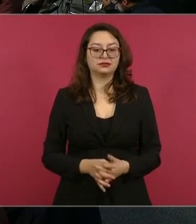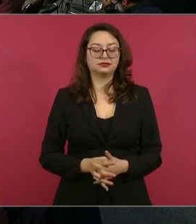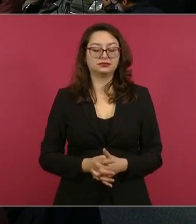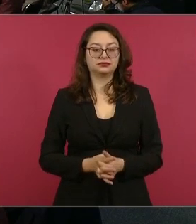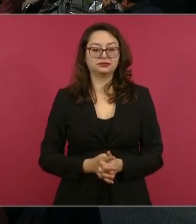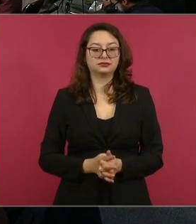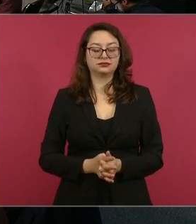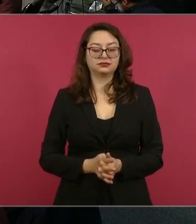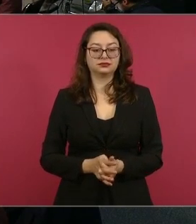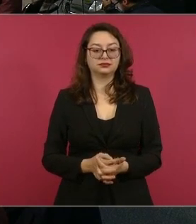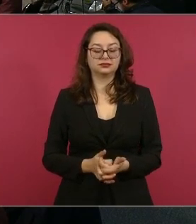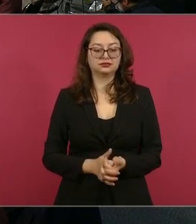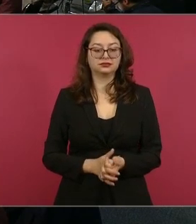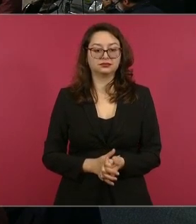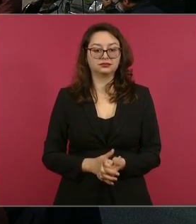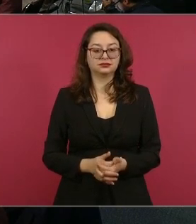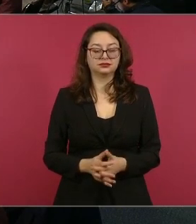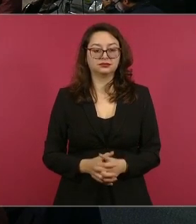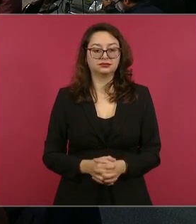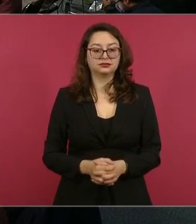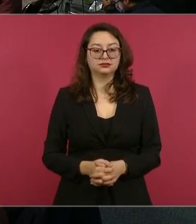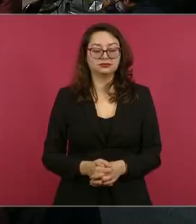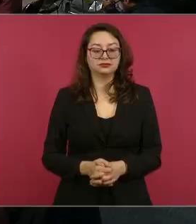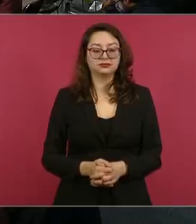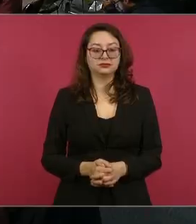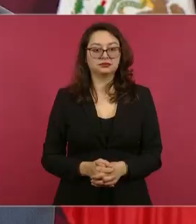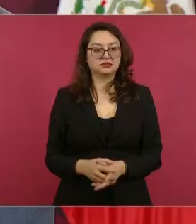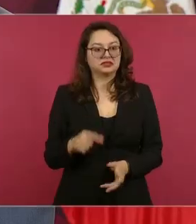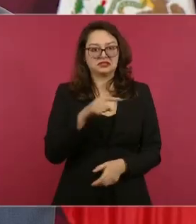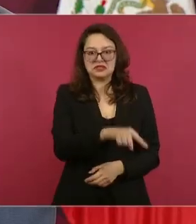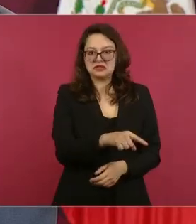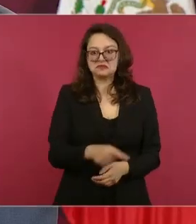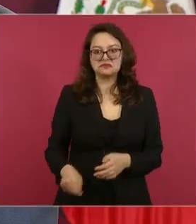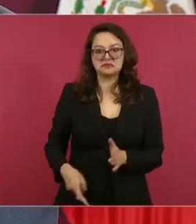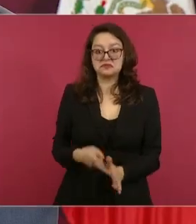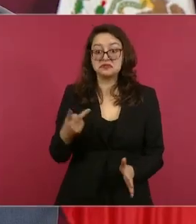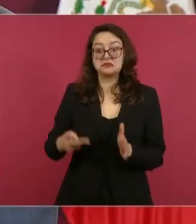cuánta insistencia en los fallecidos, ¿no?,